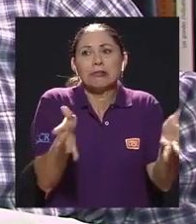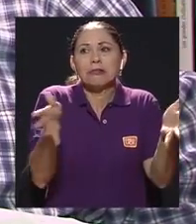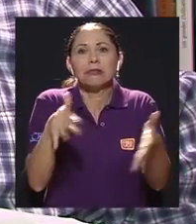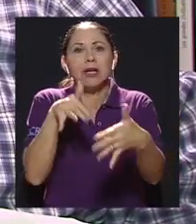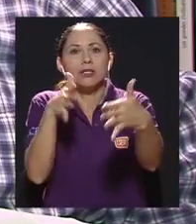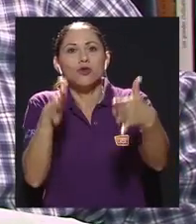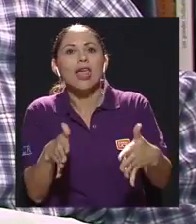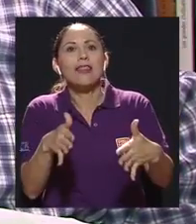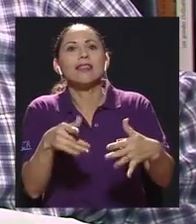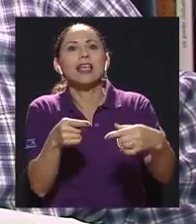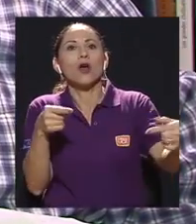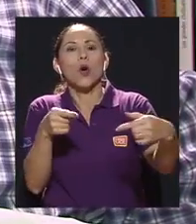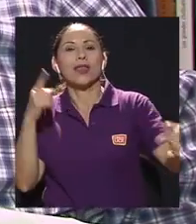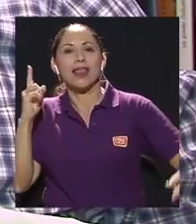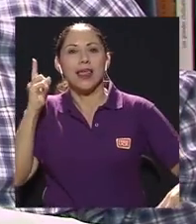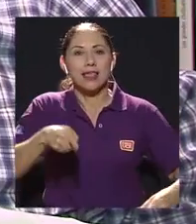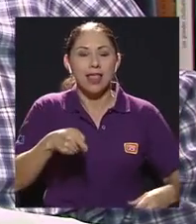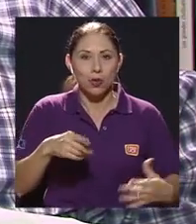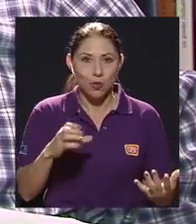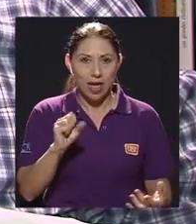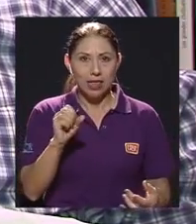contra de la dictadura.